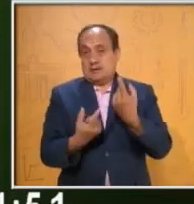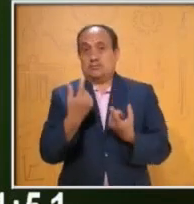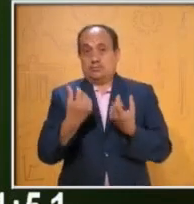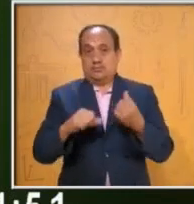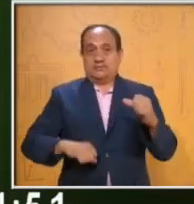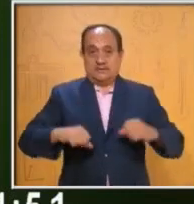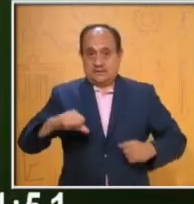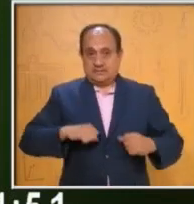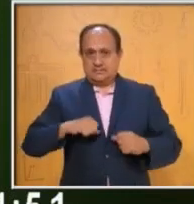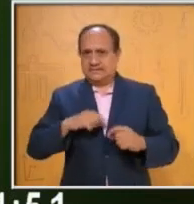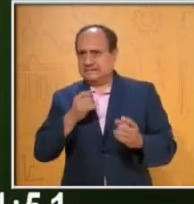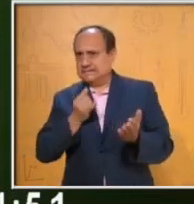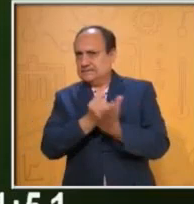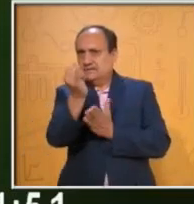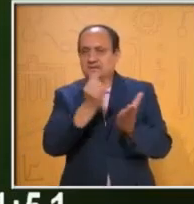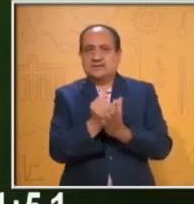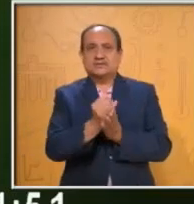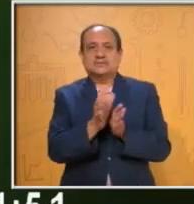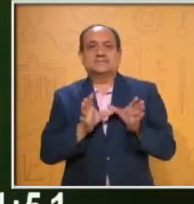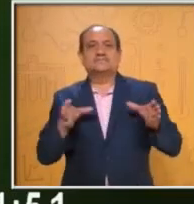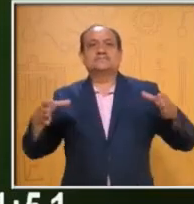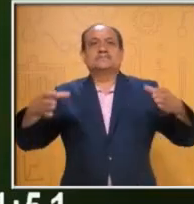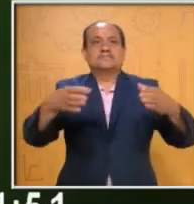se tienen que tomar